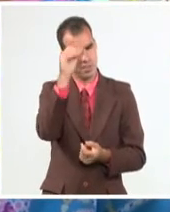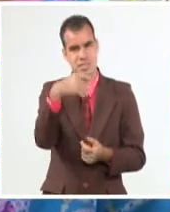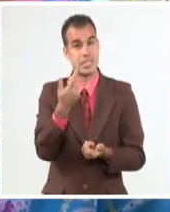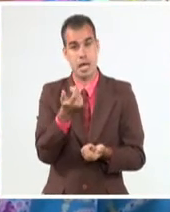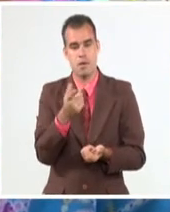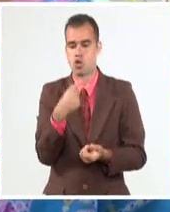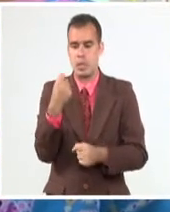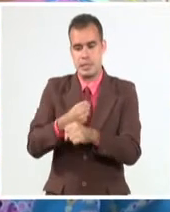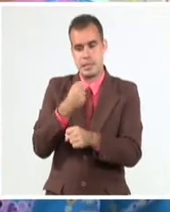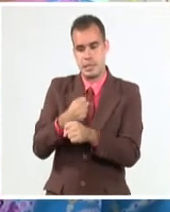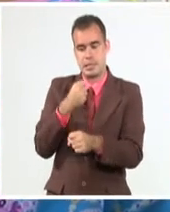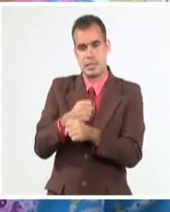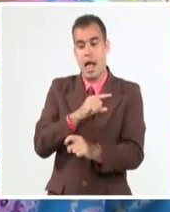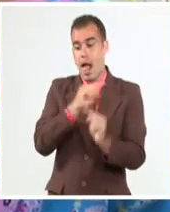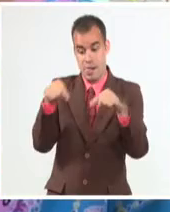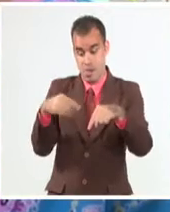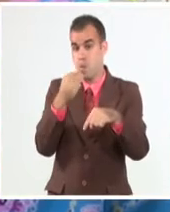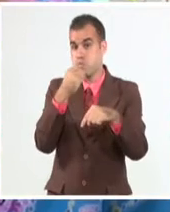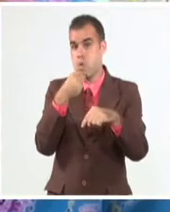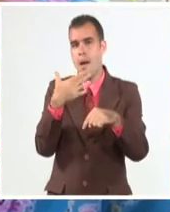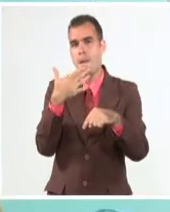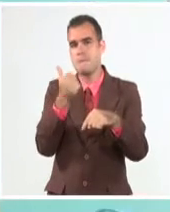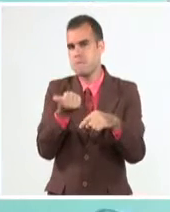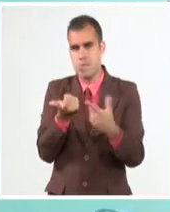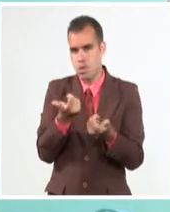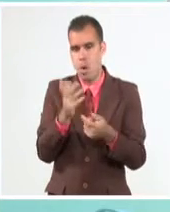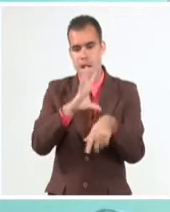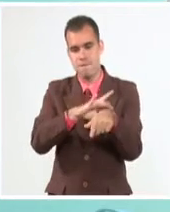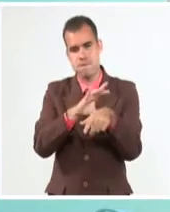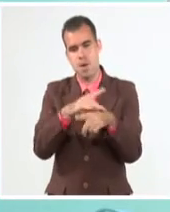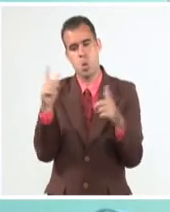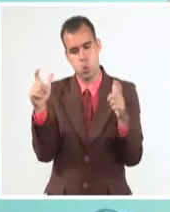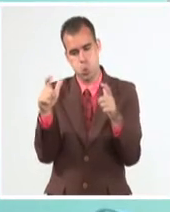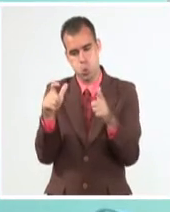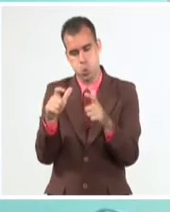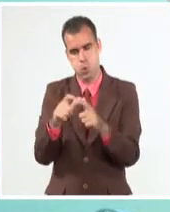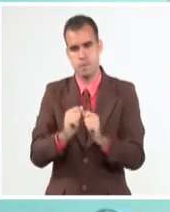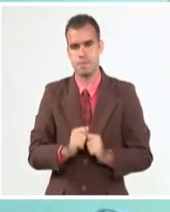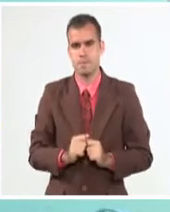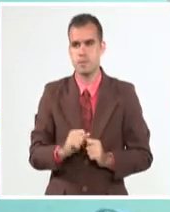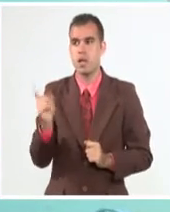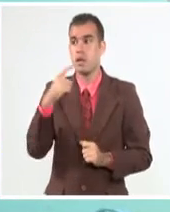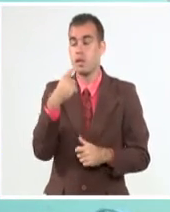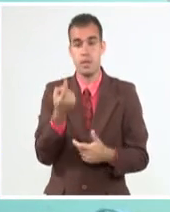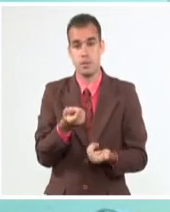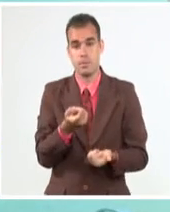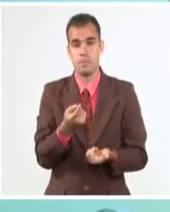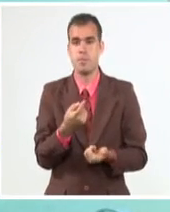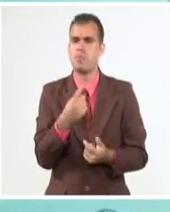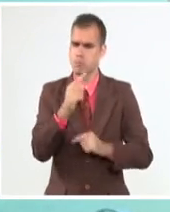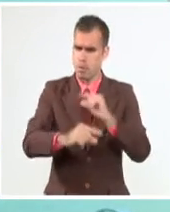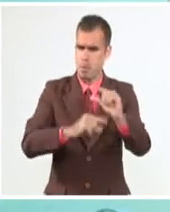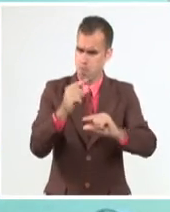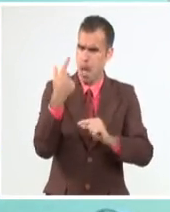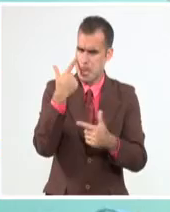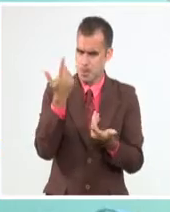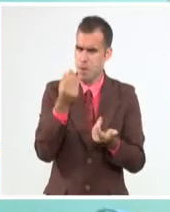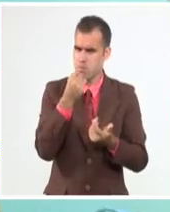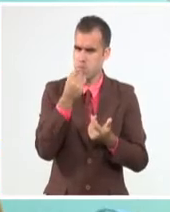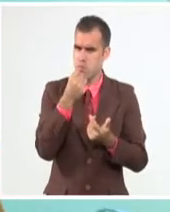mejorar las situaciones de ideológicas de nuestro país vamos a todo es mejor para